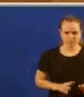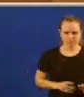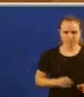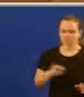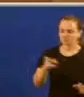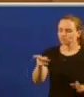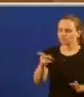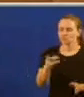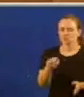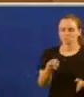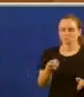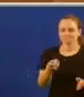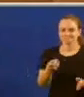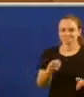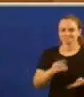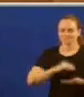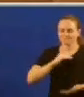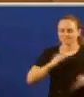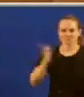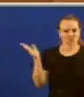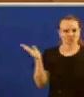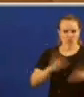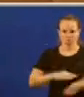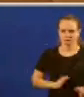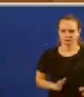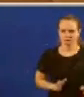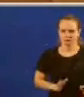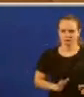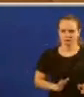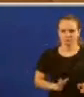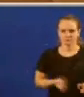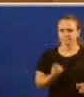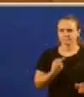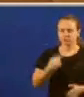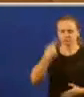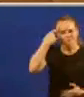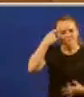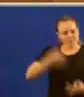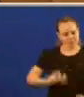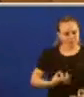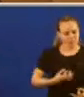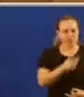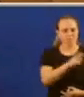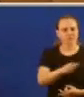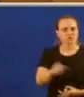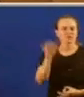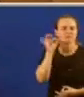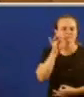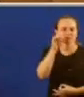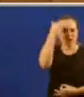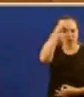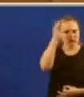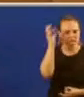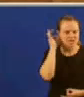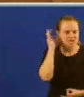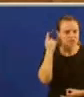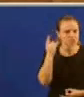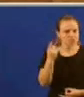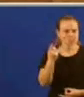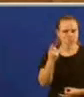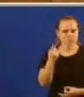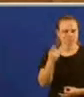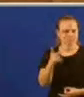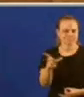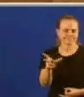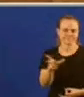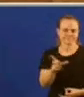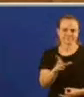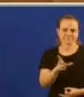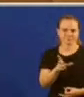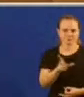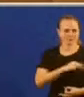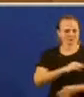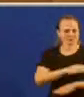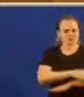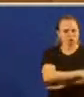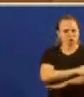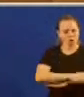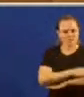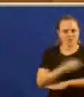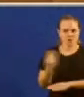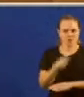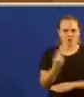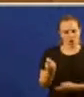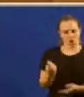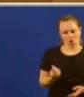de estar a altura deste reto e eu estou convencida de que os galegos e galegas merecemos algo mellor que o seu goberno.